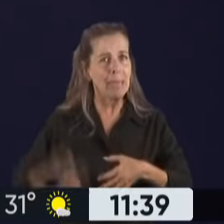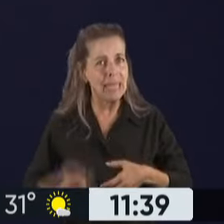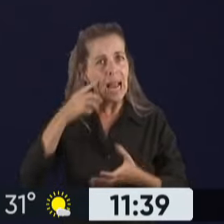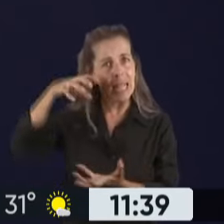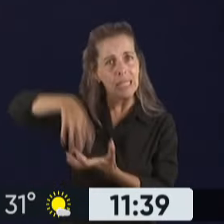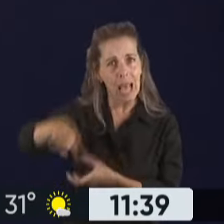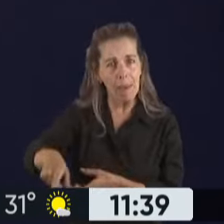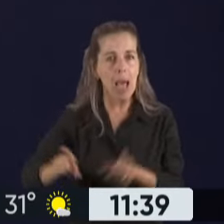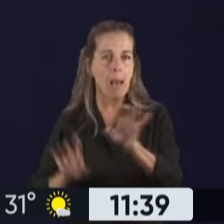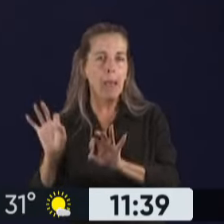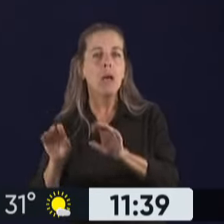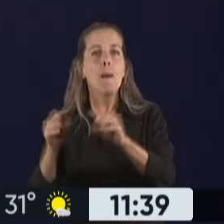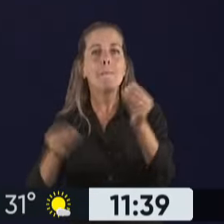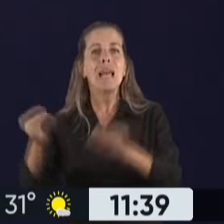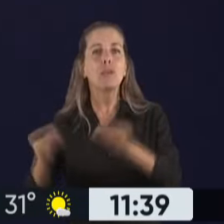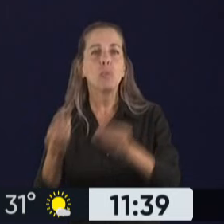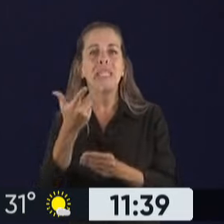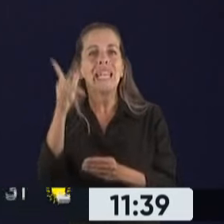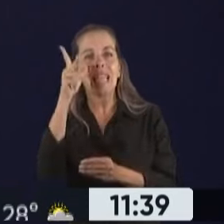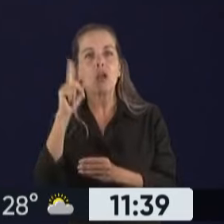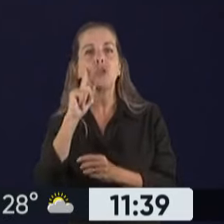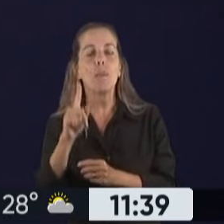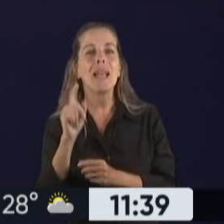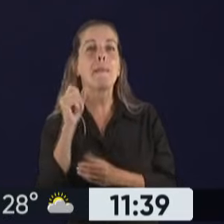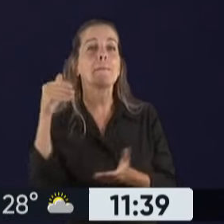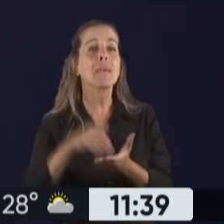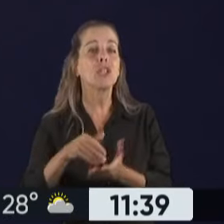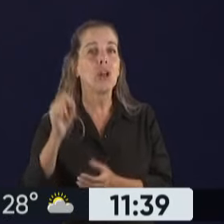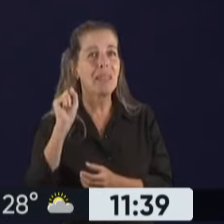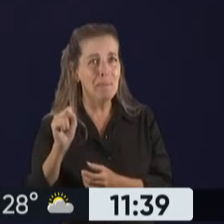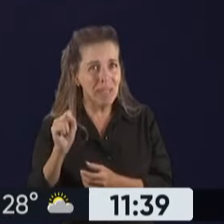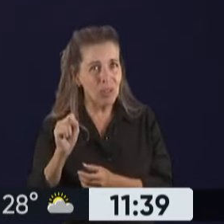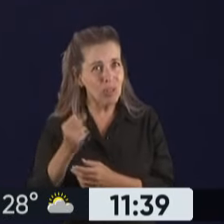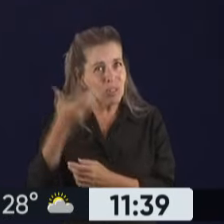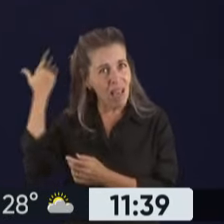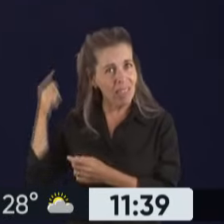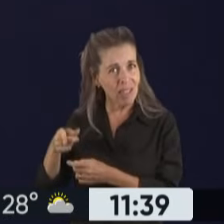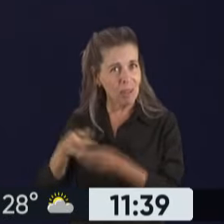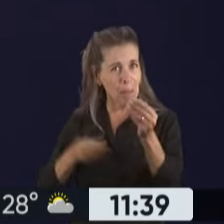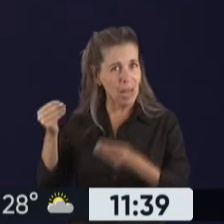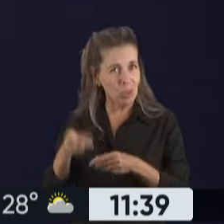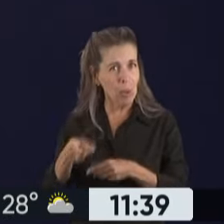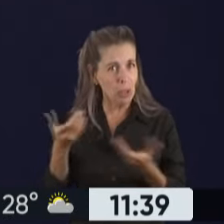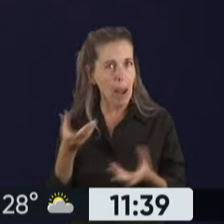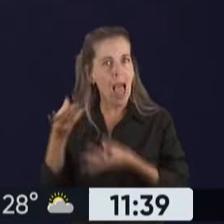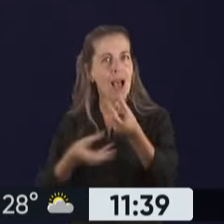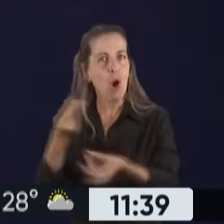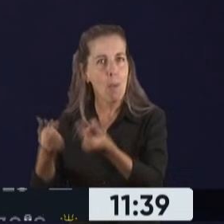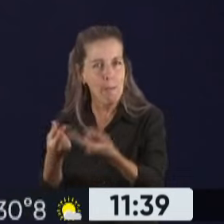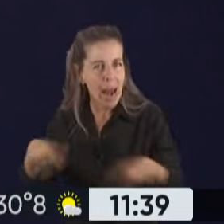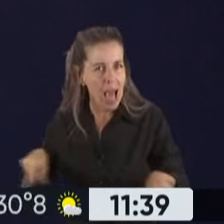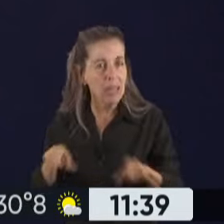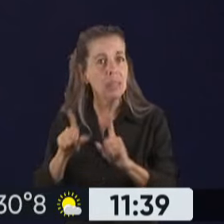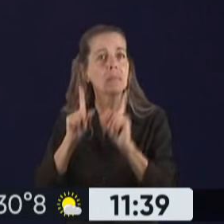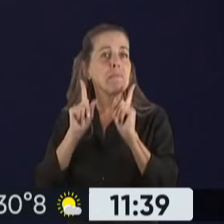presupuesto de 38000 millones de pesos y además por supuesto cuando uno habla de